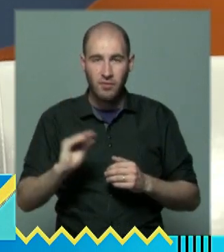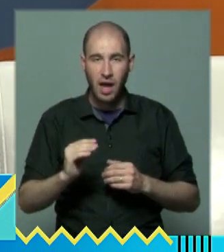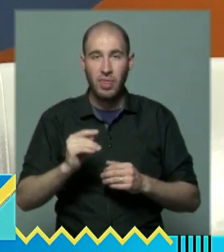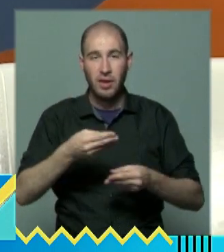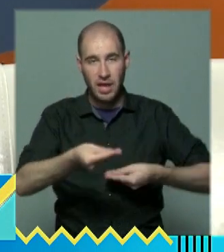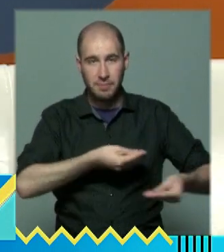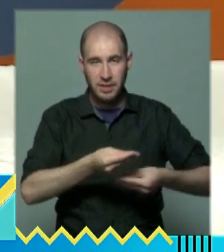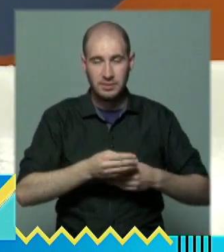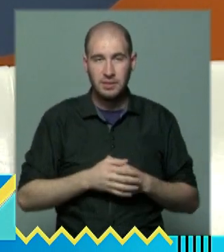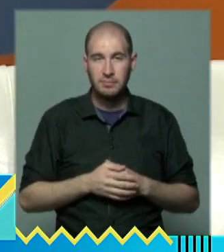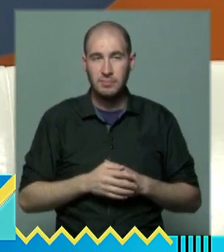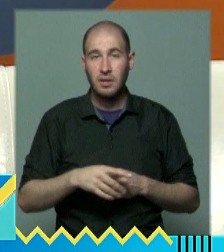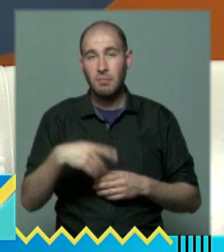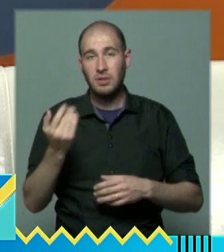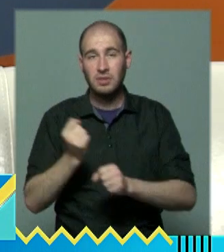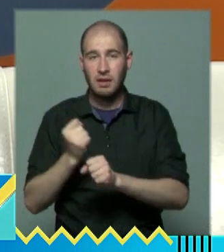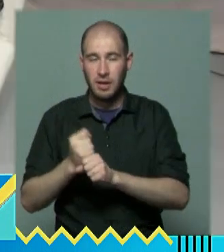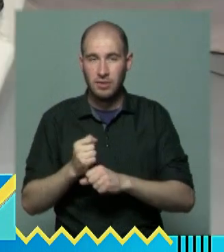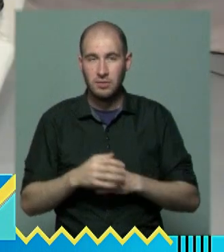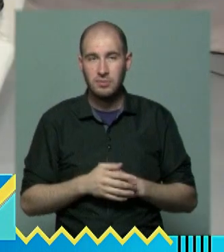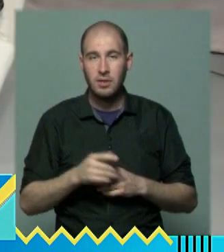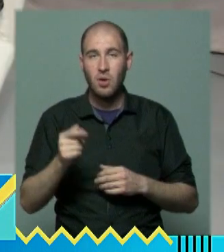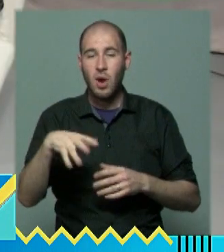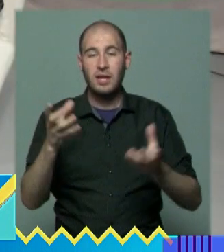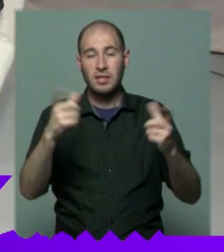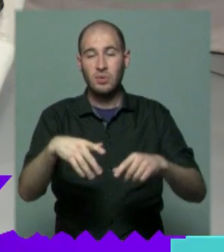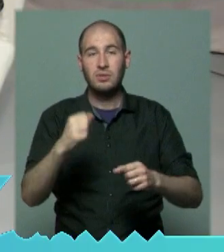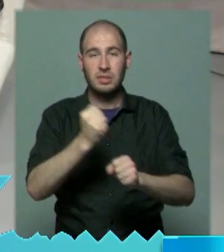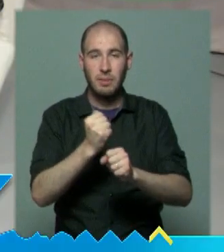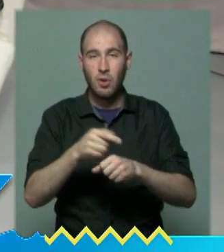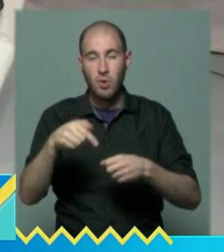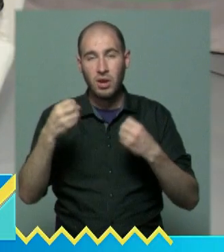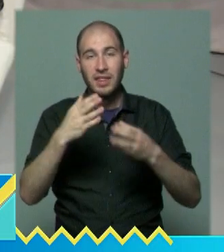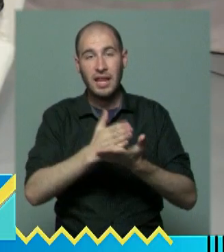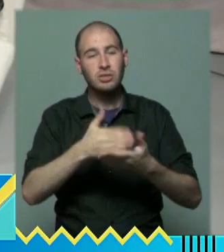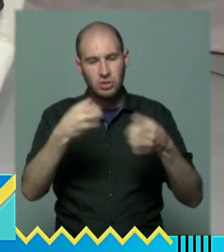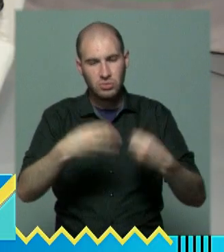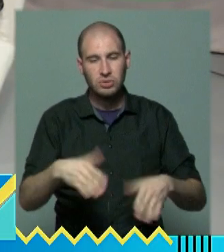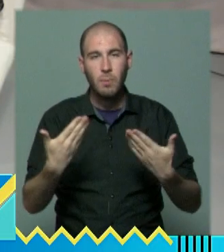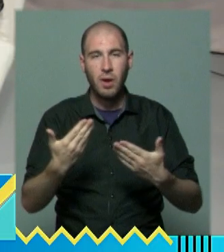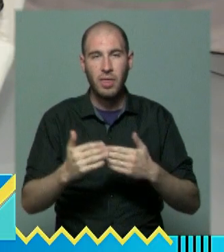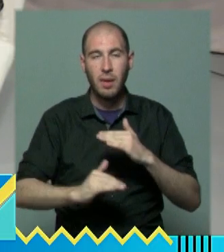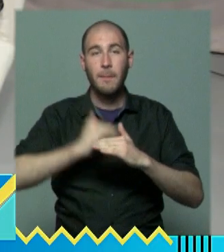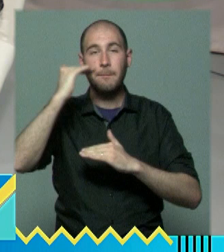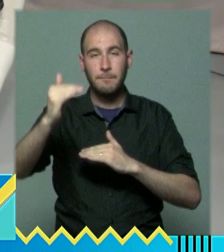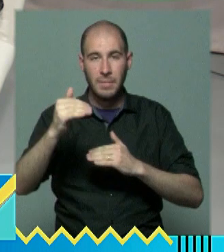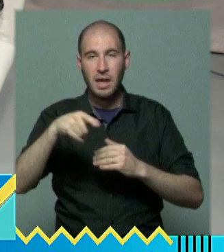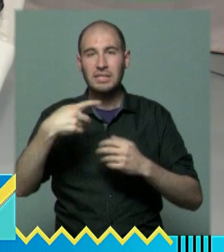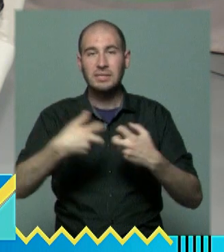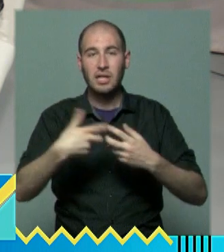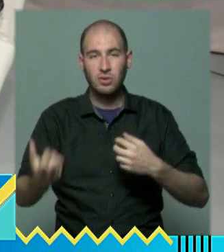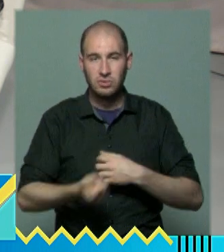empresa, del trabajador y van en sede laboral, puedo poder renunciar a un derecho superador que ha obtenido el